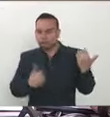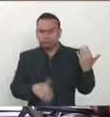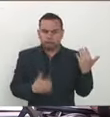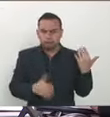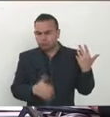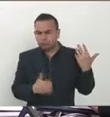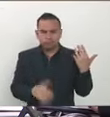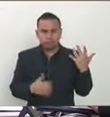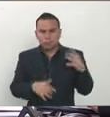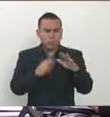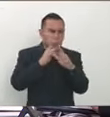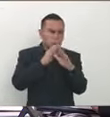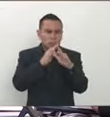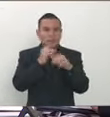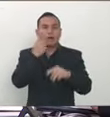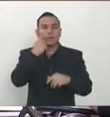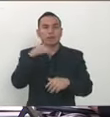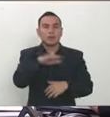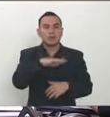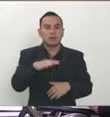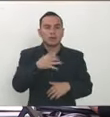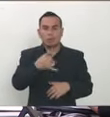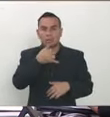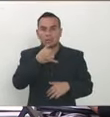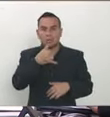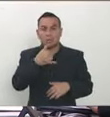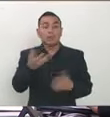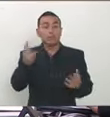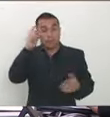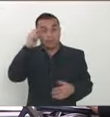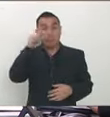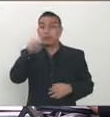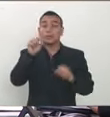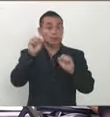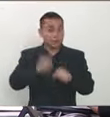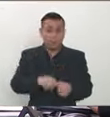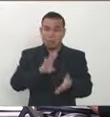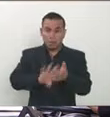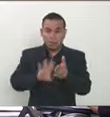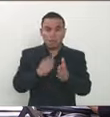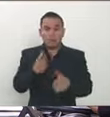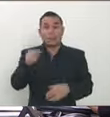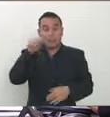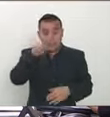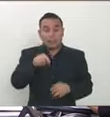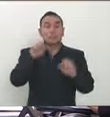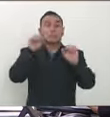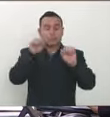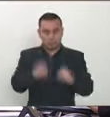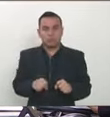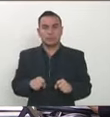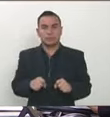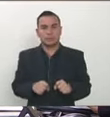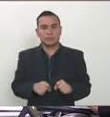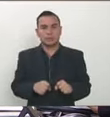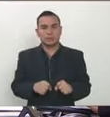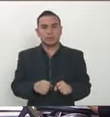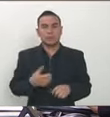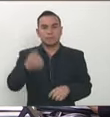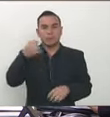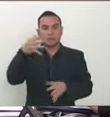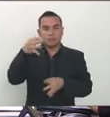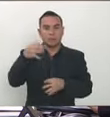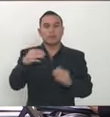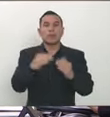no tienen empleo ahorita. Ellos, todos ellos califican para estas medidas. Por ejemplo, los del transporte